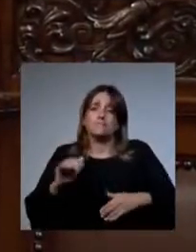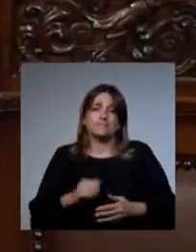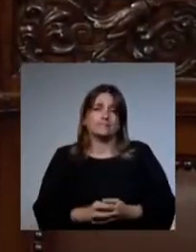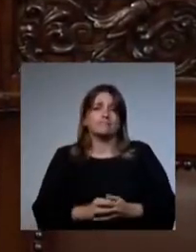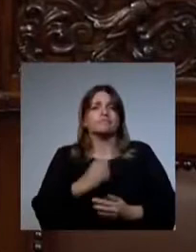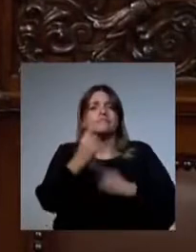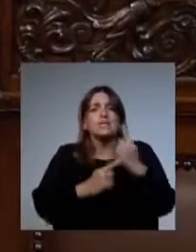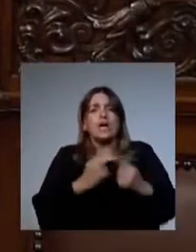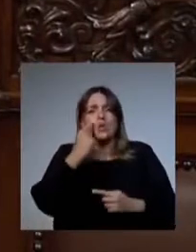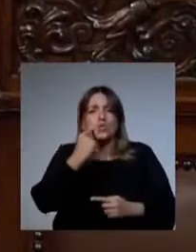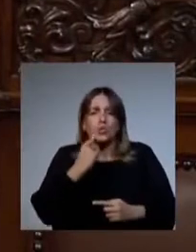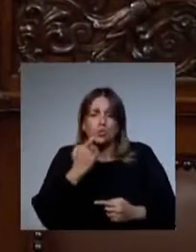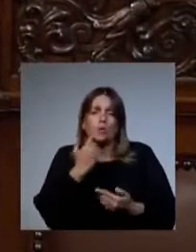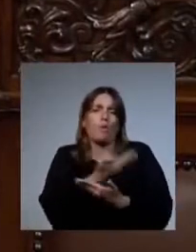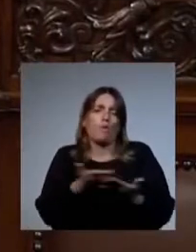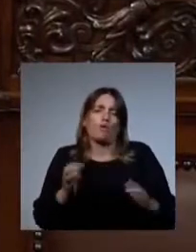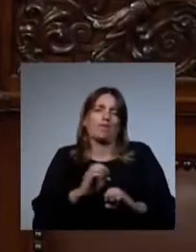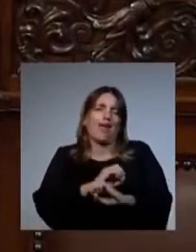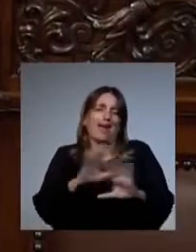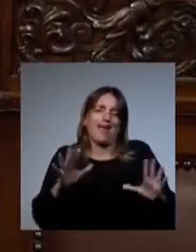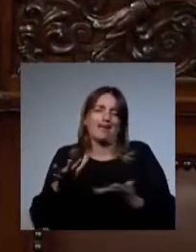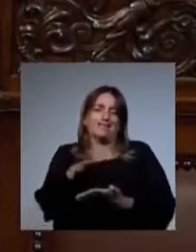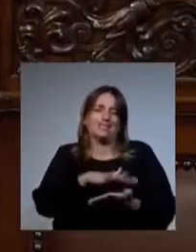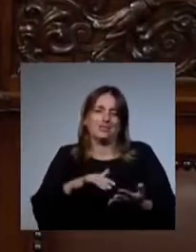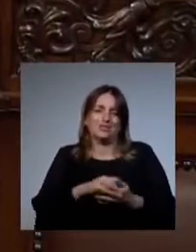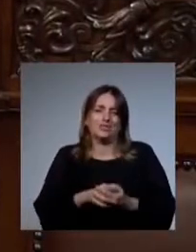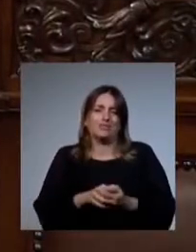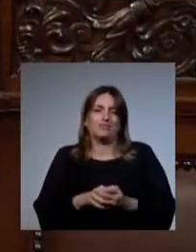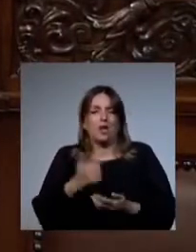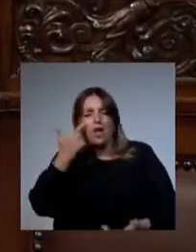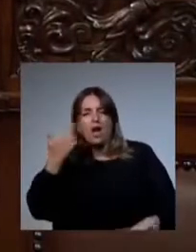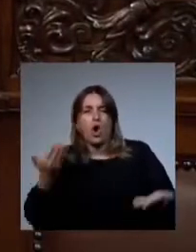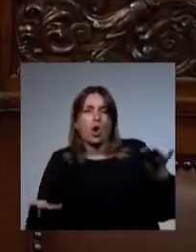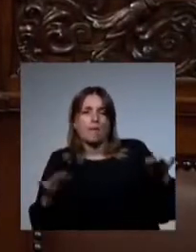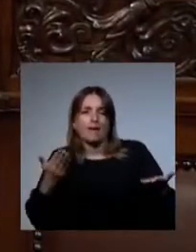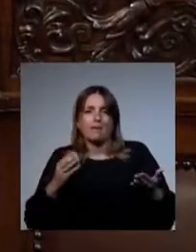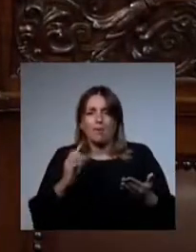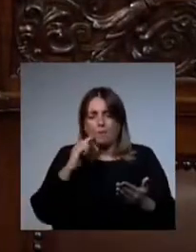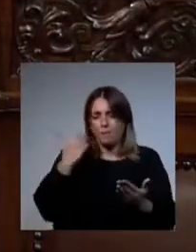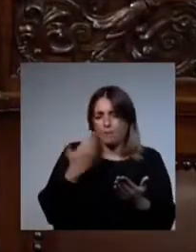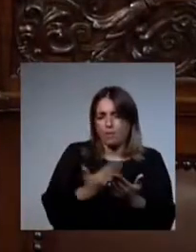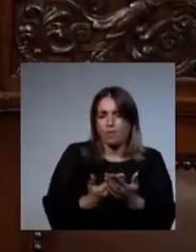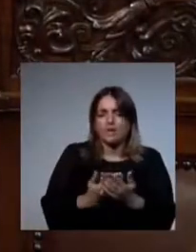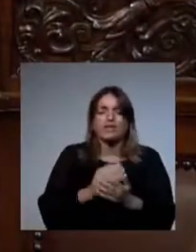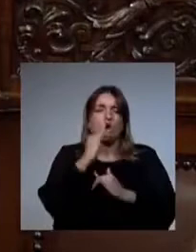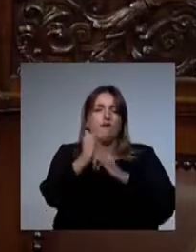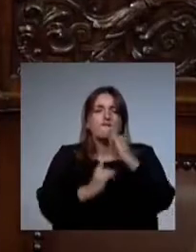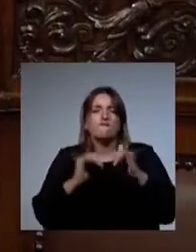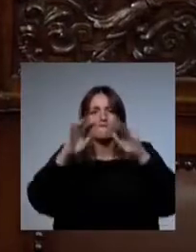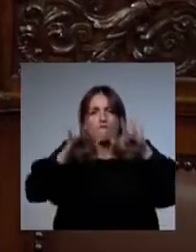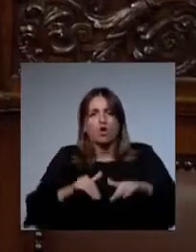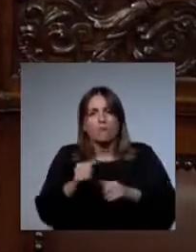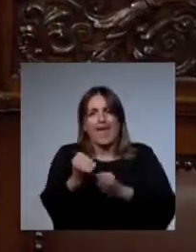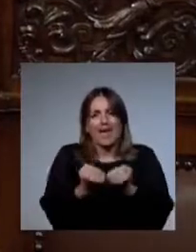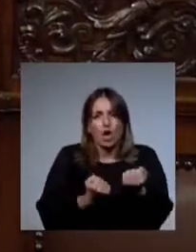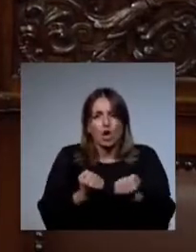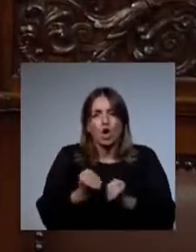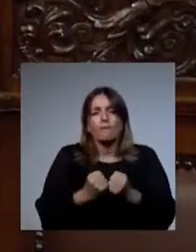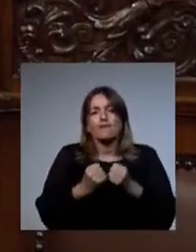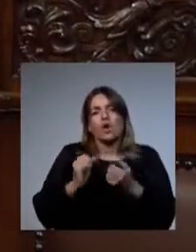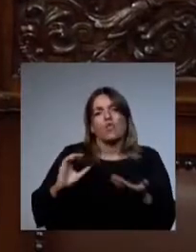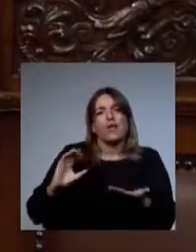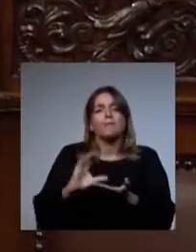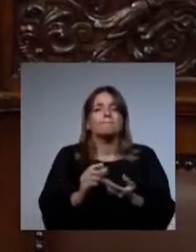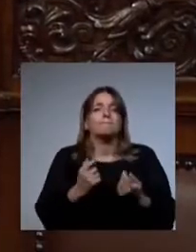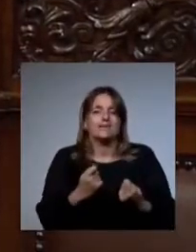Algunos números son por demás elocuentes. Cuando comparamos lo proyectado en el informe económico financiero del presupuesto